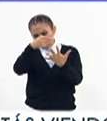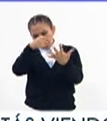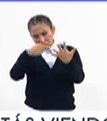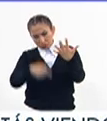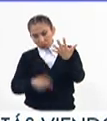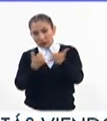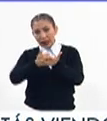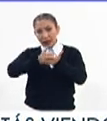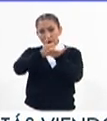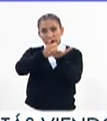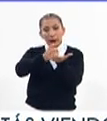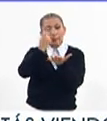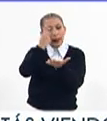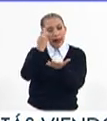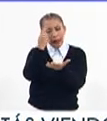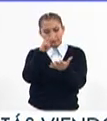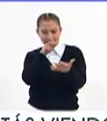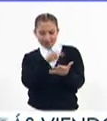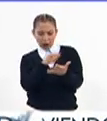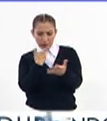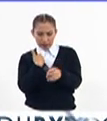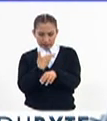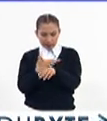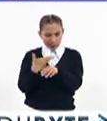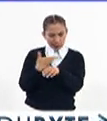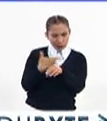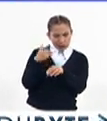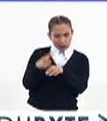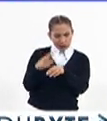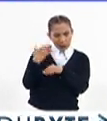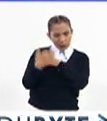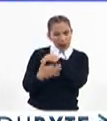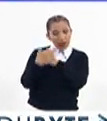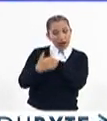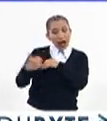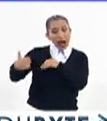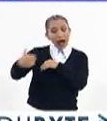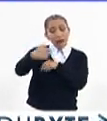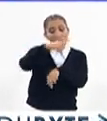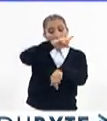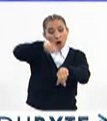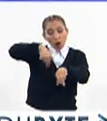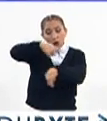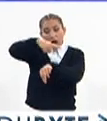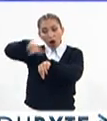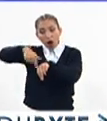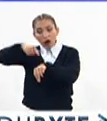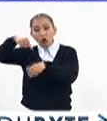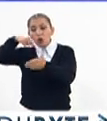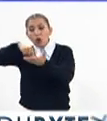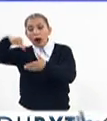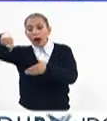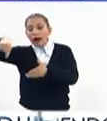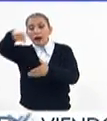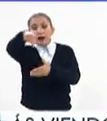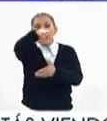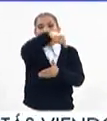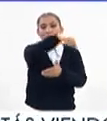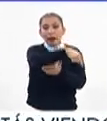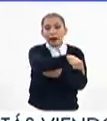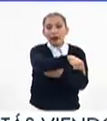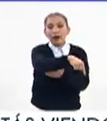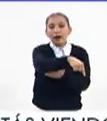permiten tener la resolución temporal de cada hora en un punto